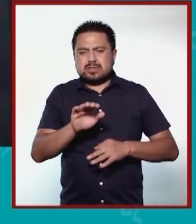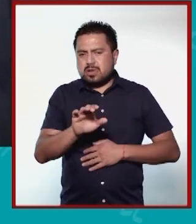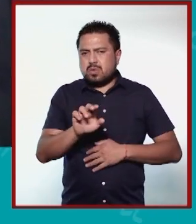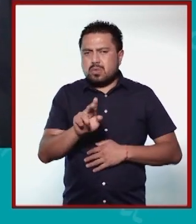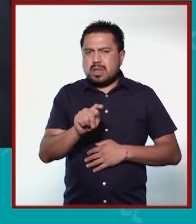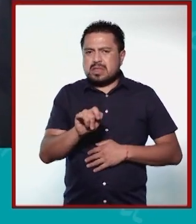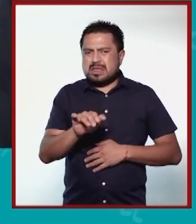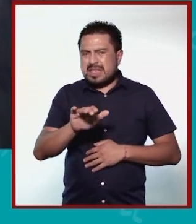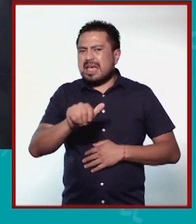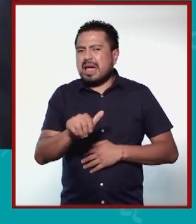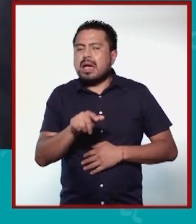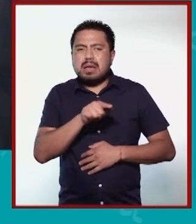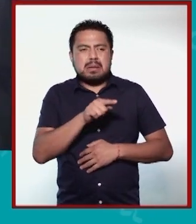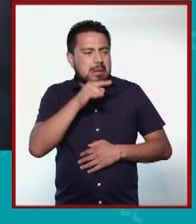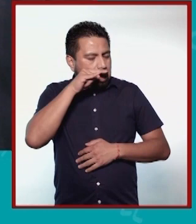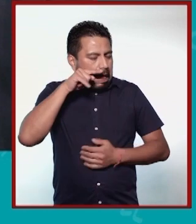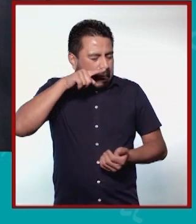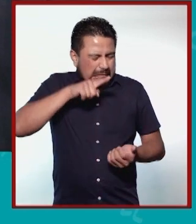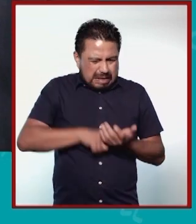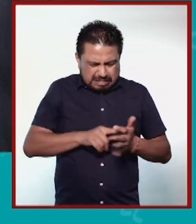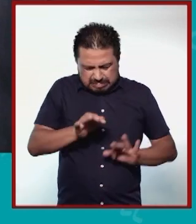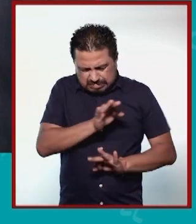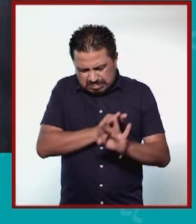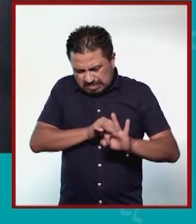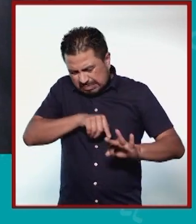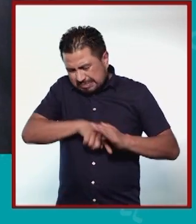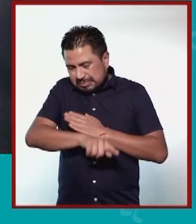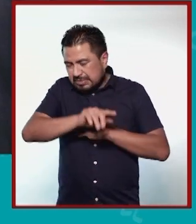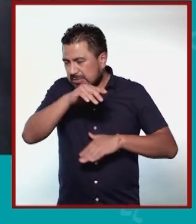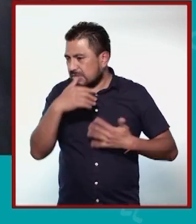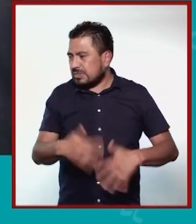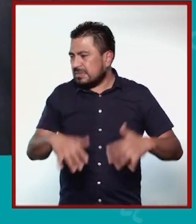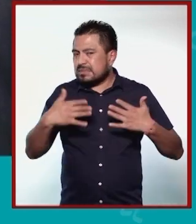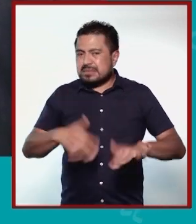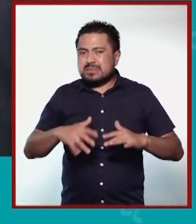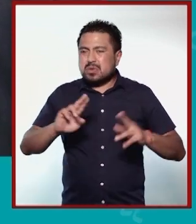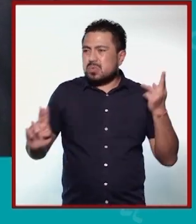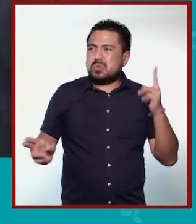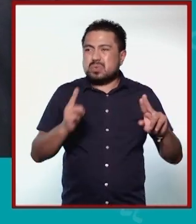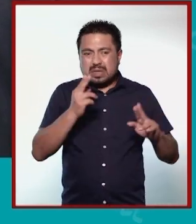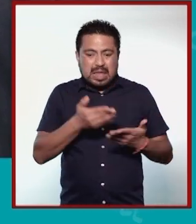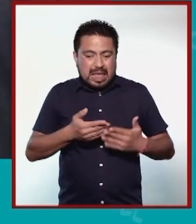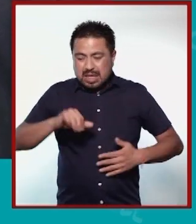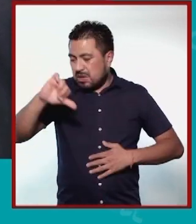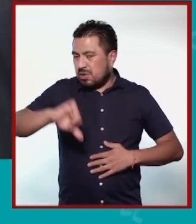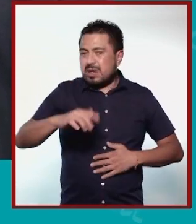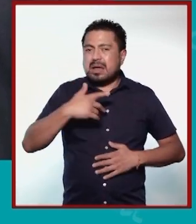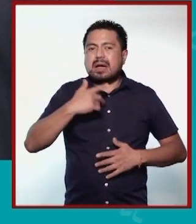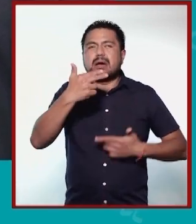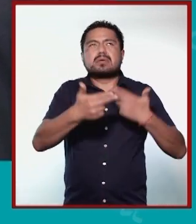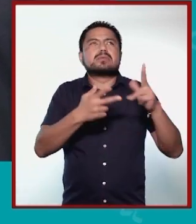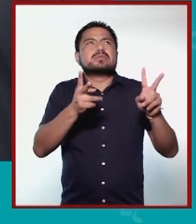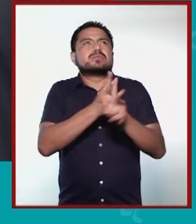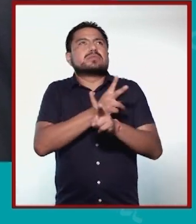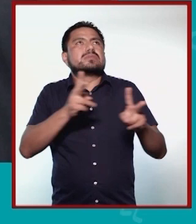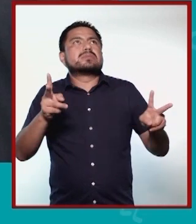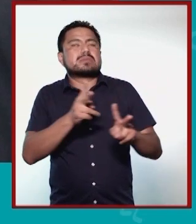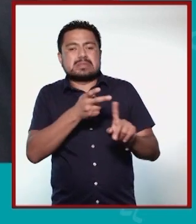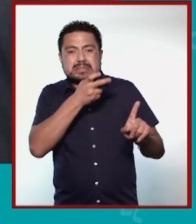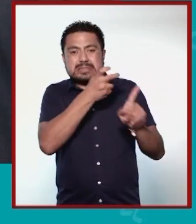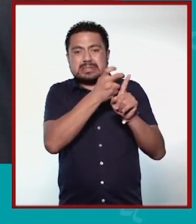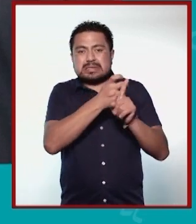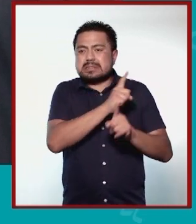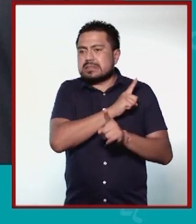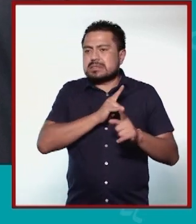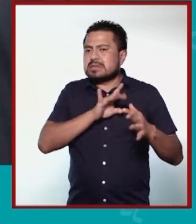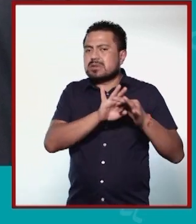cuántica, lo invisible, las partículas más pequeñas del universo, ¿no? Que están ahora aquí en el aire, ¿no? Y que tienen